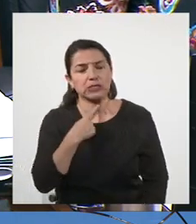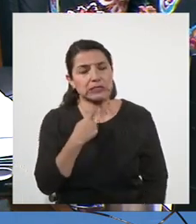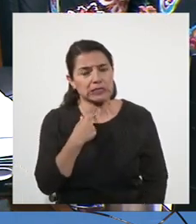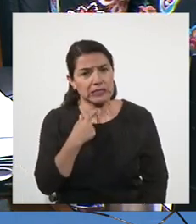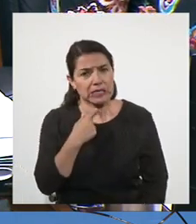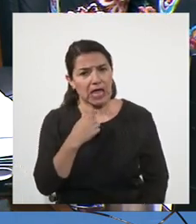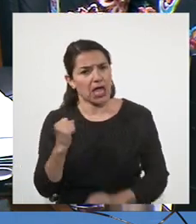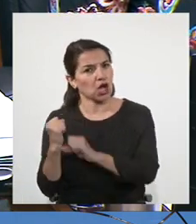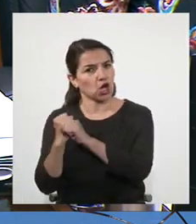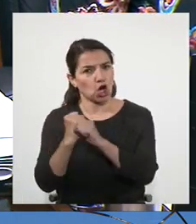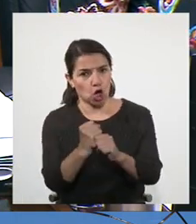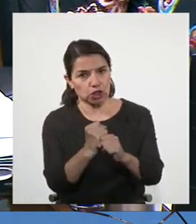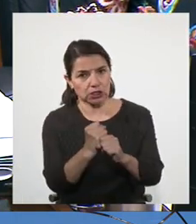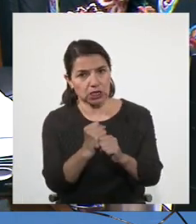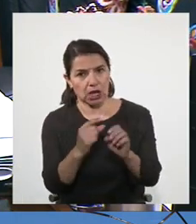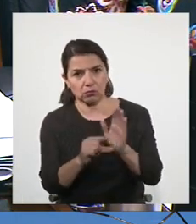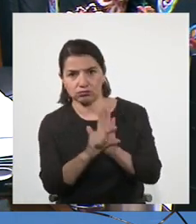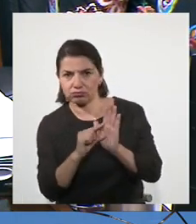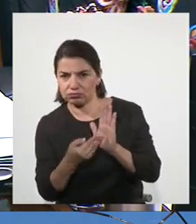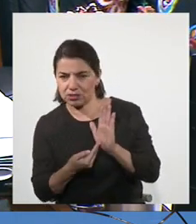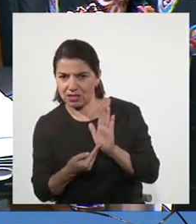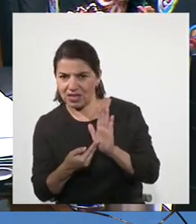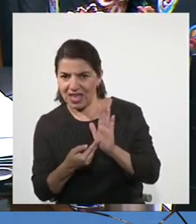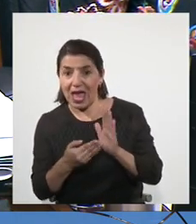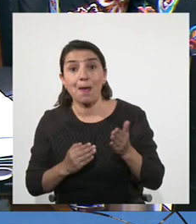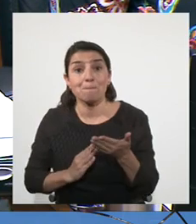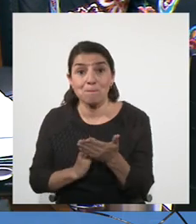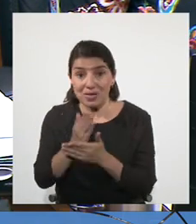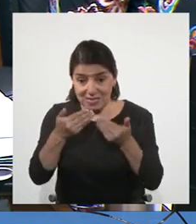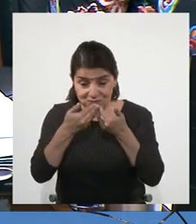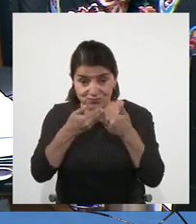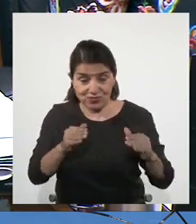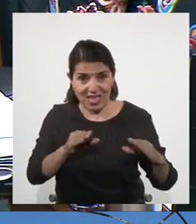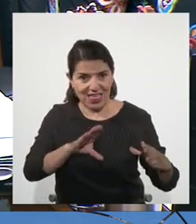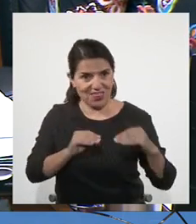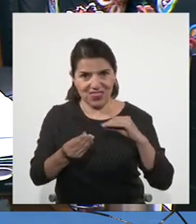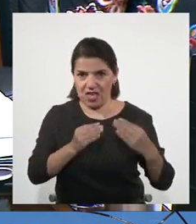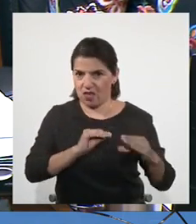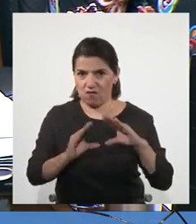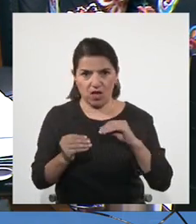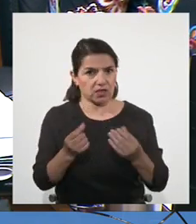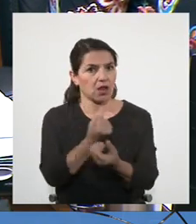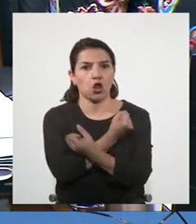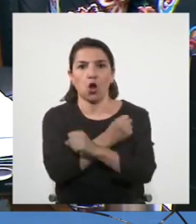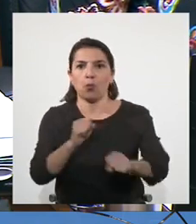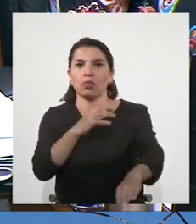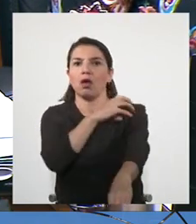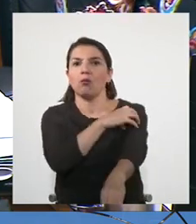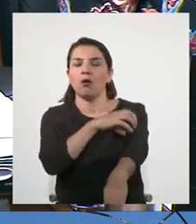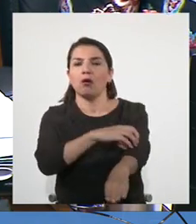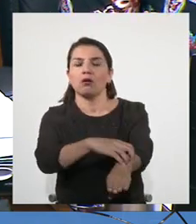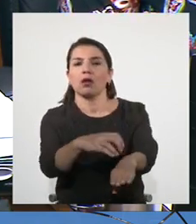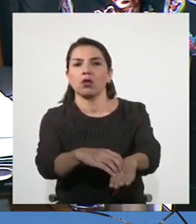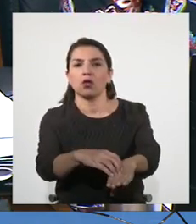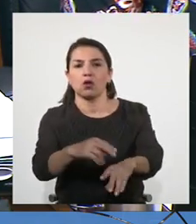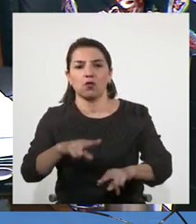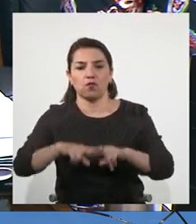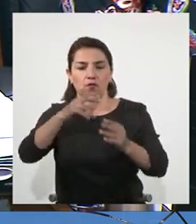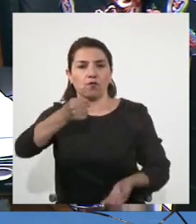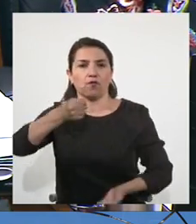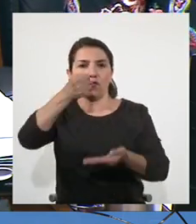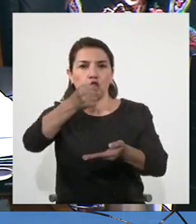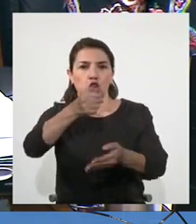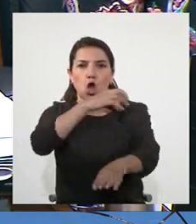debate, pues no hemos podido resolver este tema ni en la región, porque los consejeros regionales distribuyen como ellos quieren hasta ahora